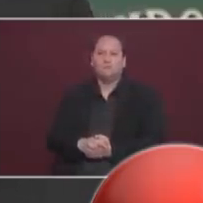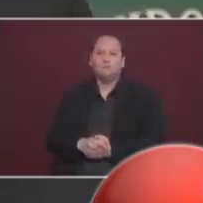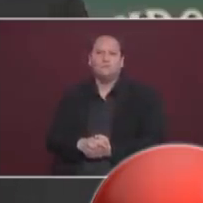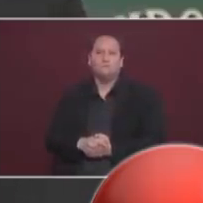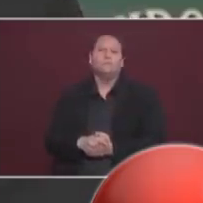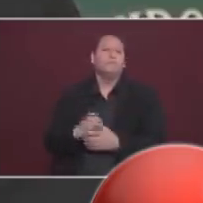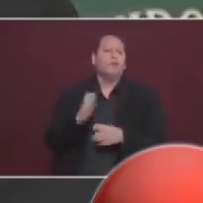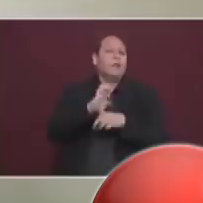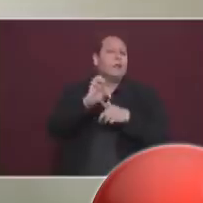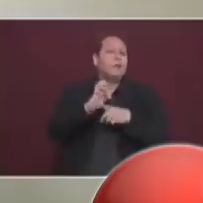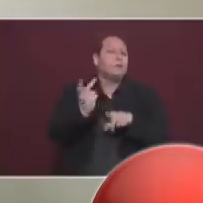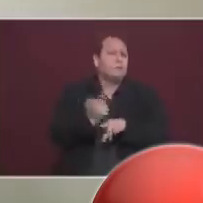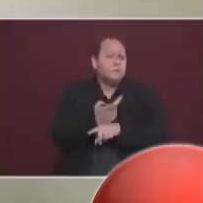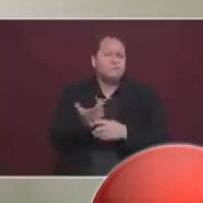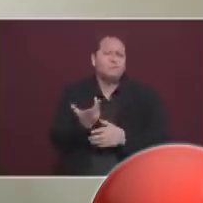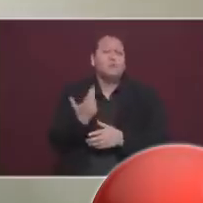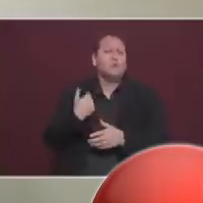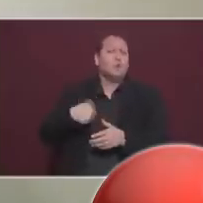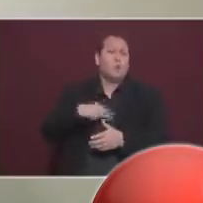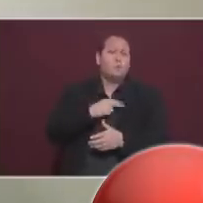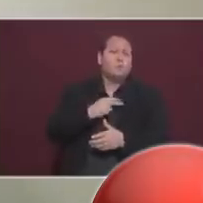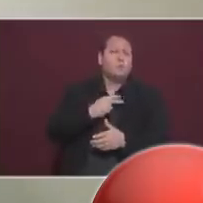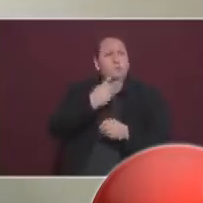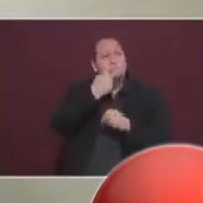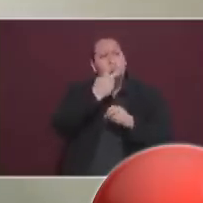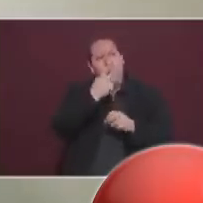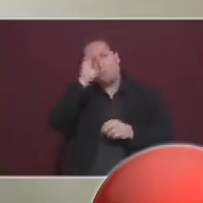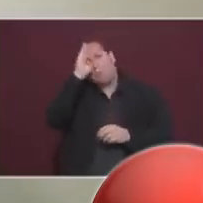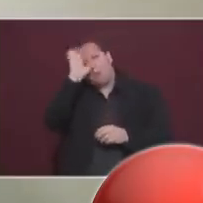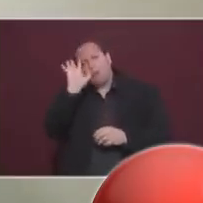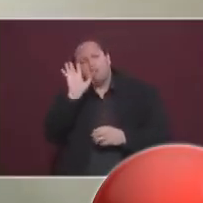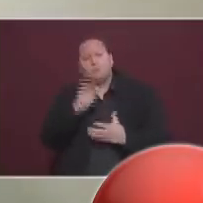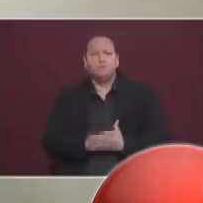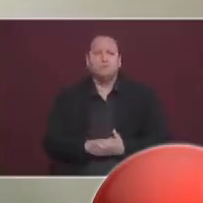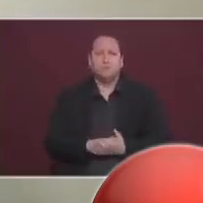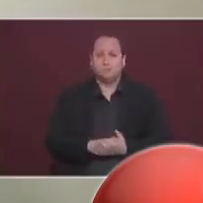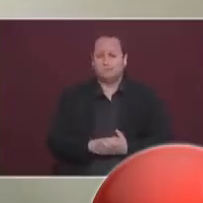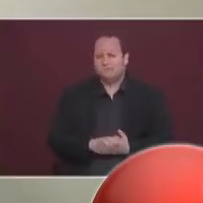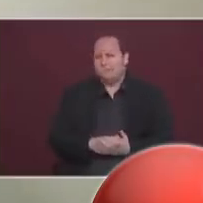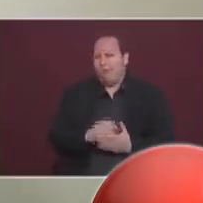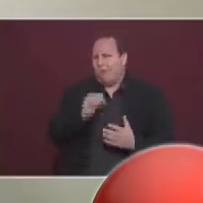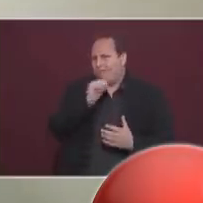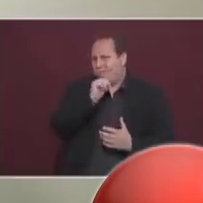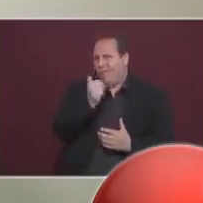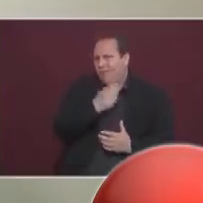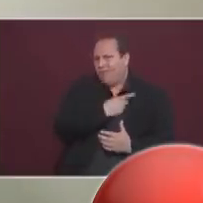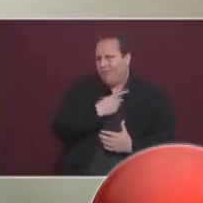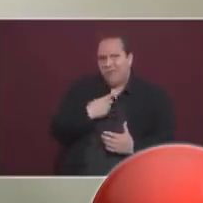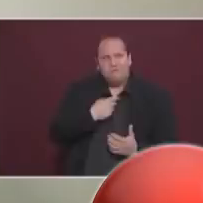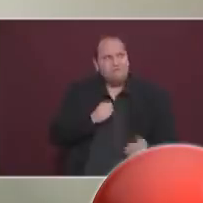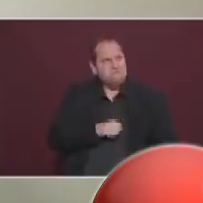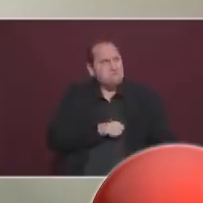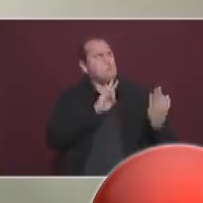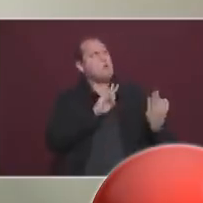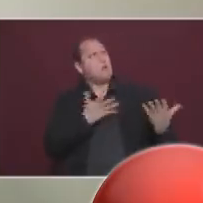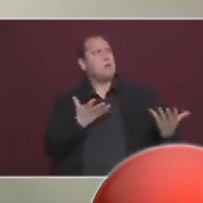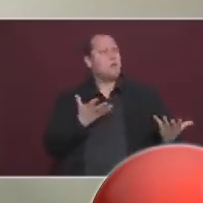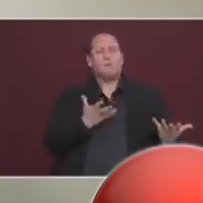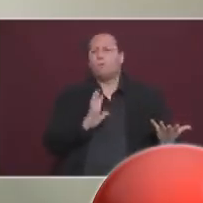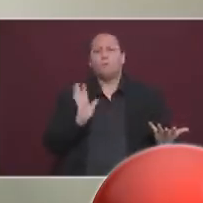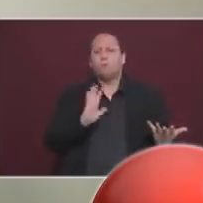Entonces, consideramos, sin ánimo de confrontación,